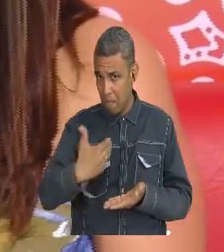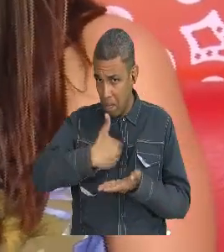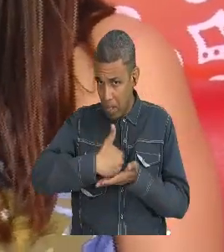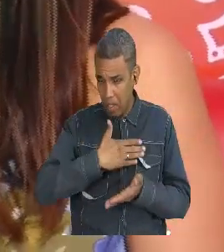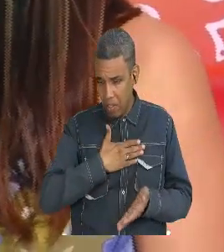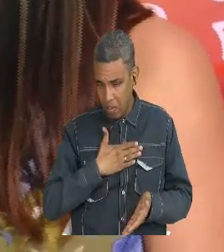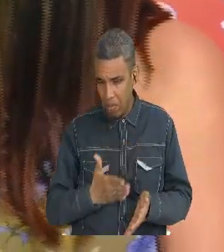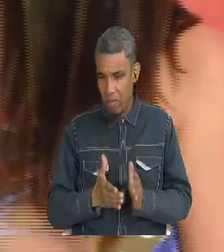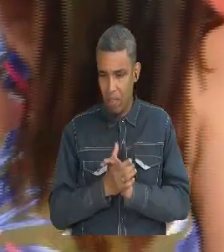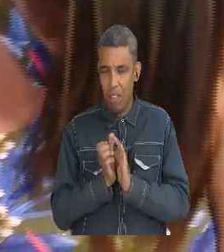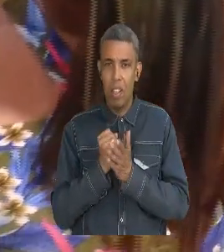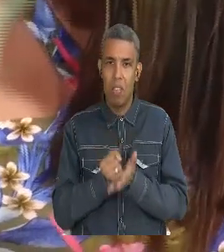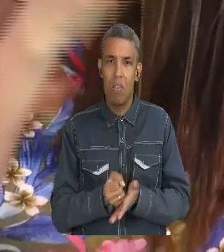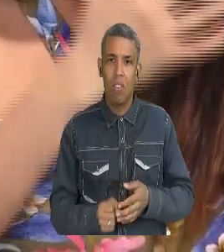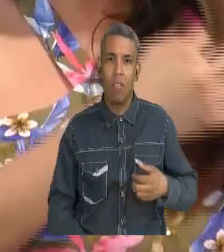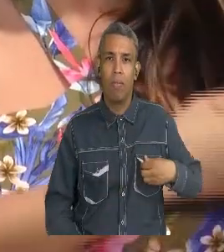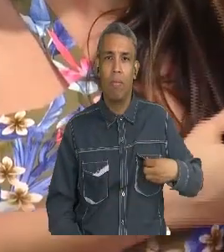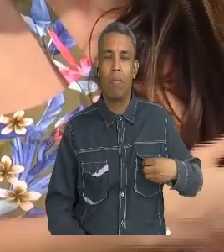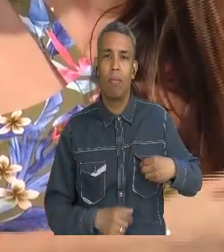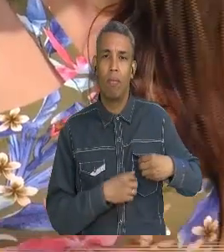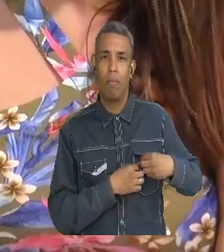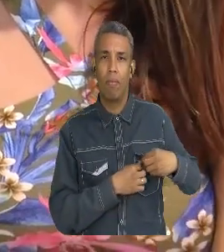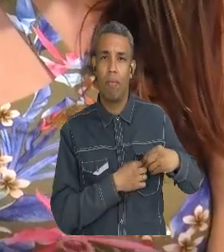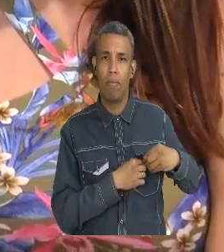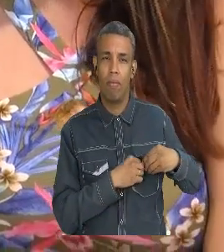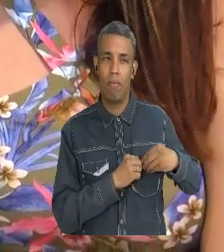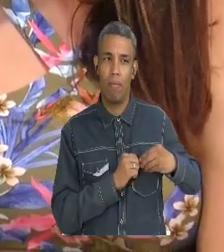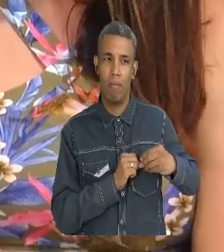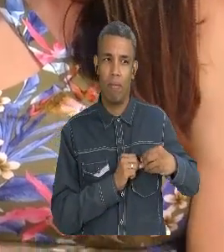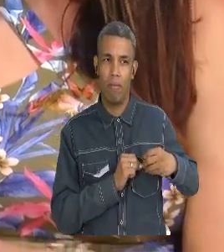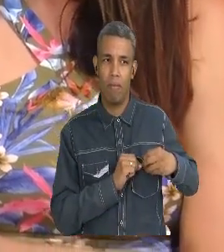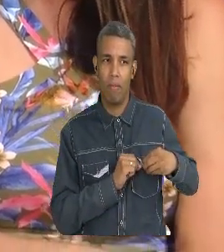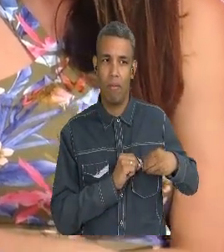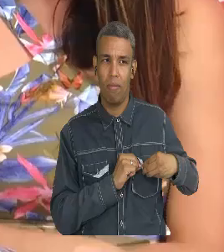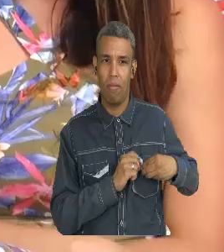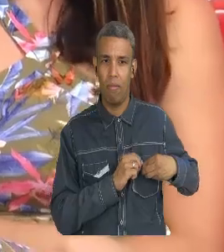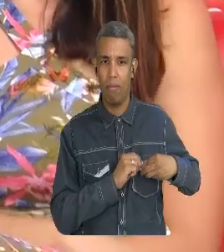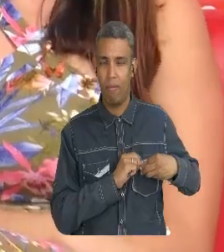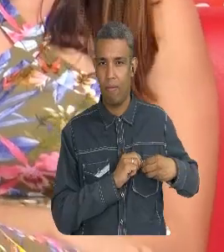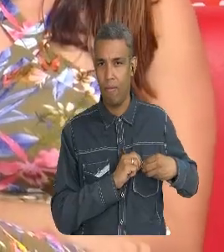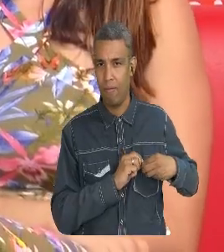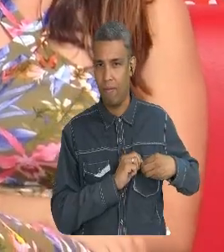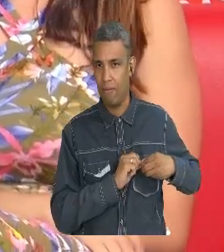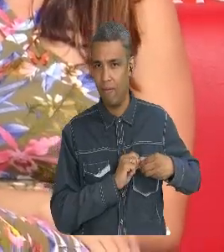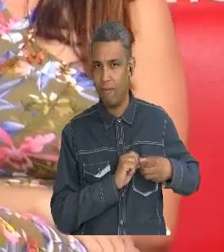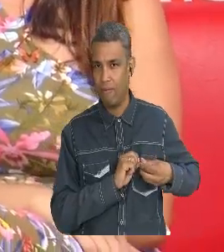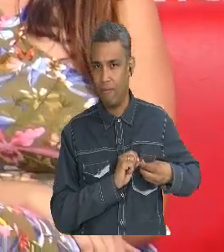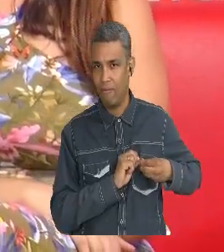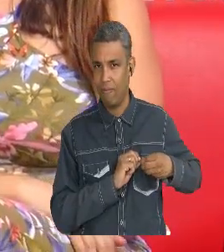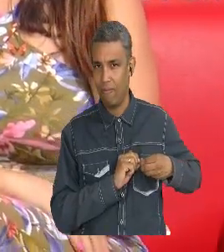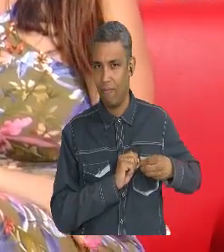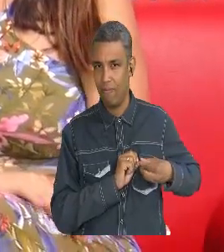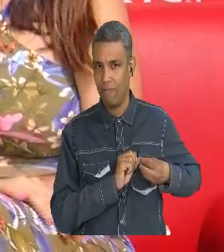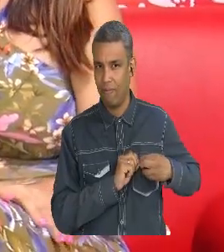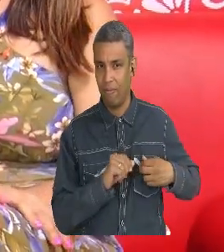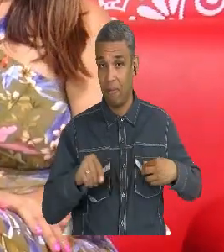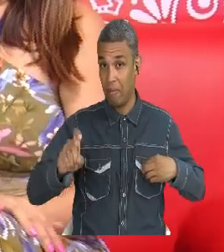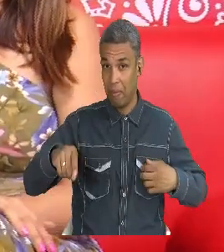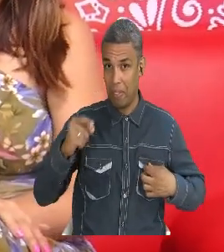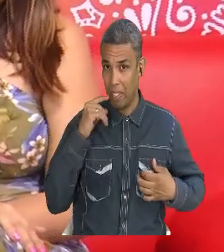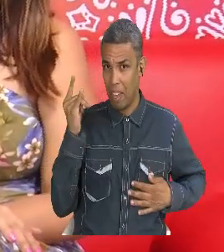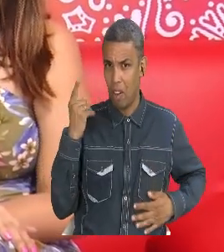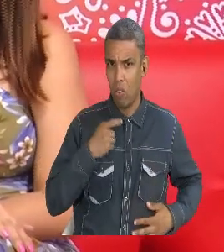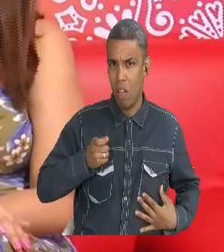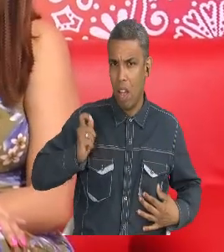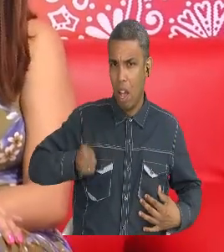Bueno, entonces estos son los datos de nuestra abogada, por supuesto, para que todos ustedes en el momento que necesiten de una excelente abogada tengan a